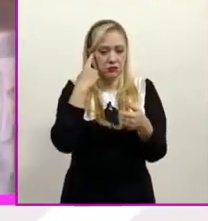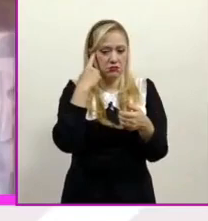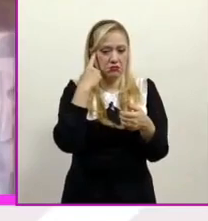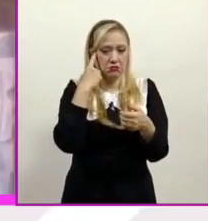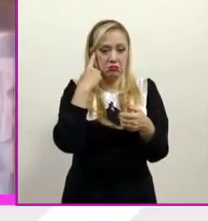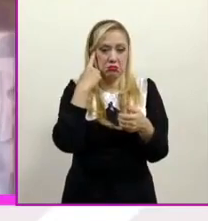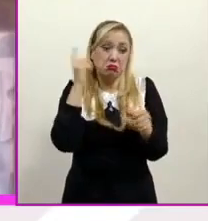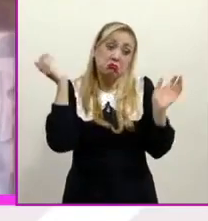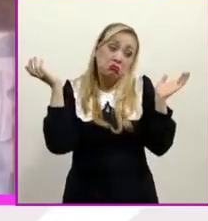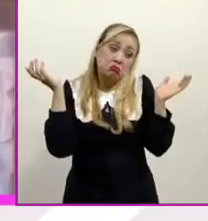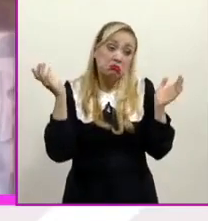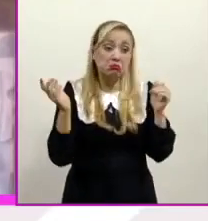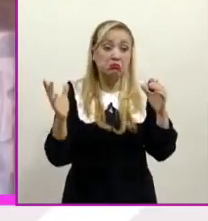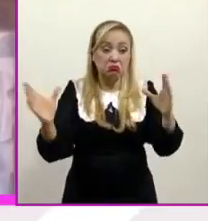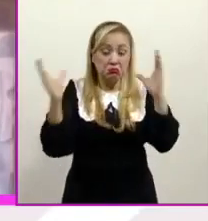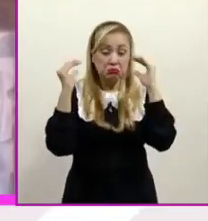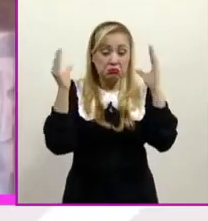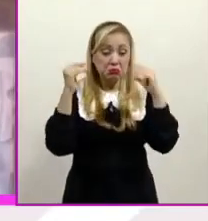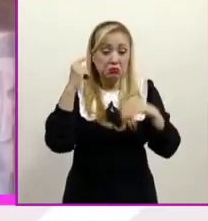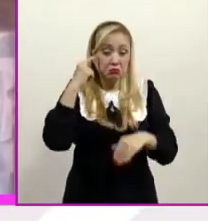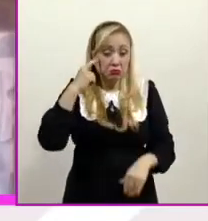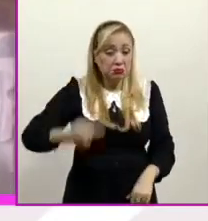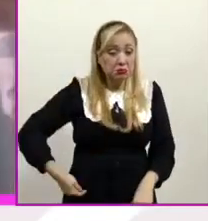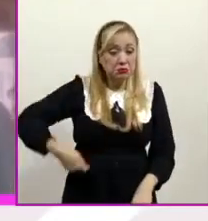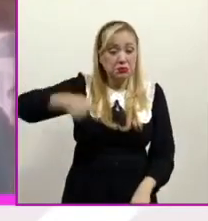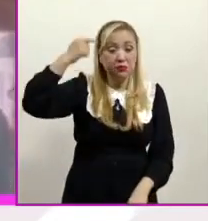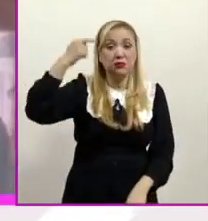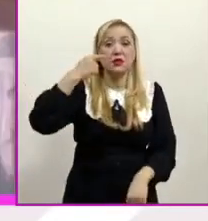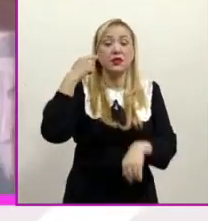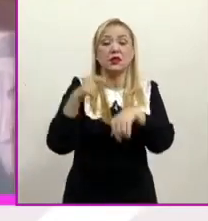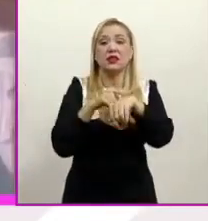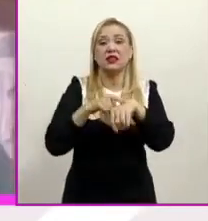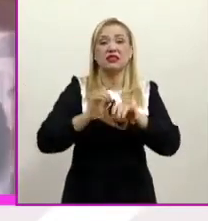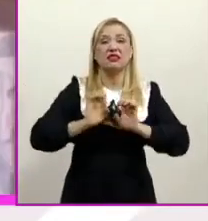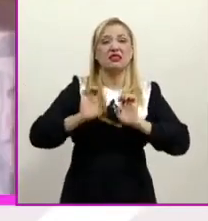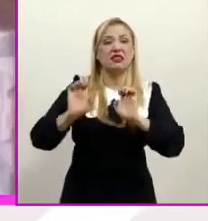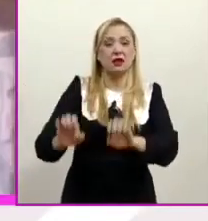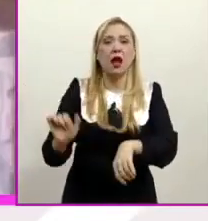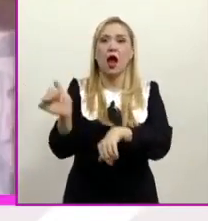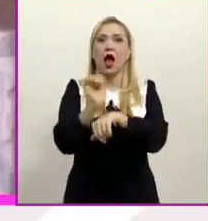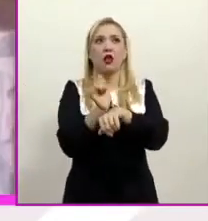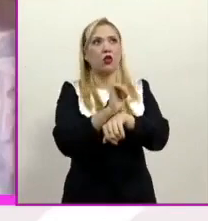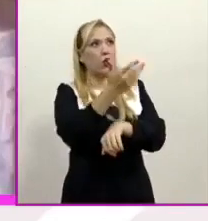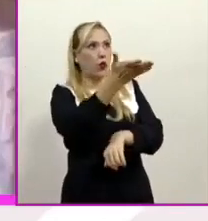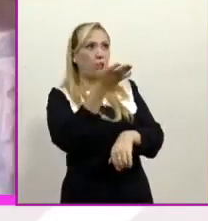son profundamente racistas. La fantasía que tenemos del actor.